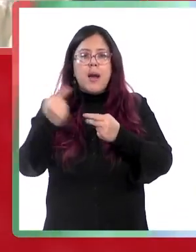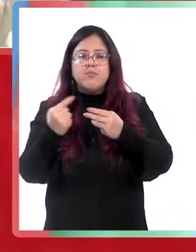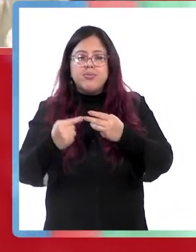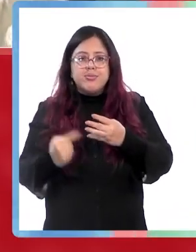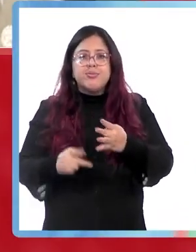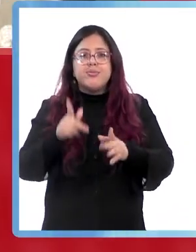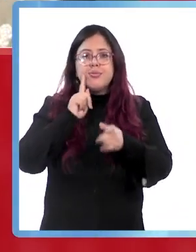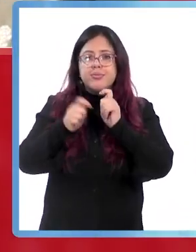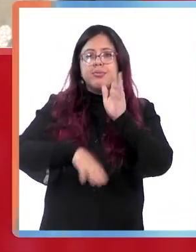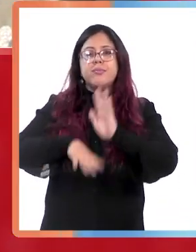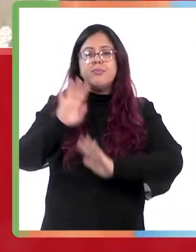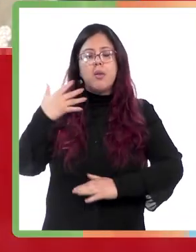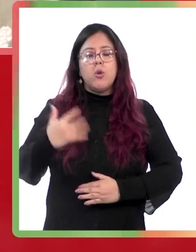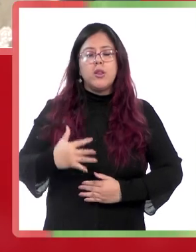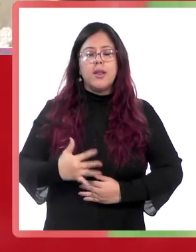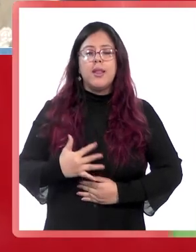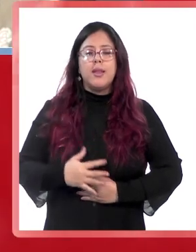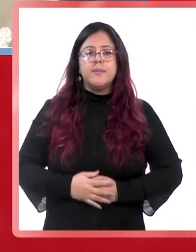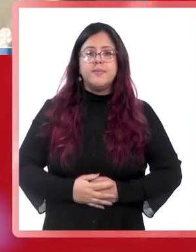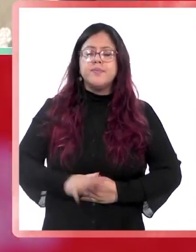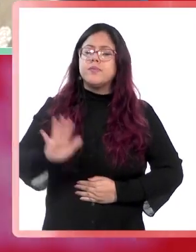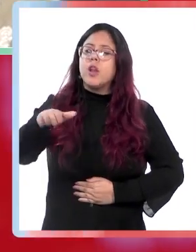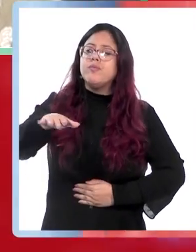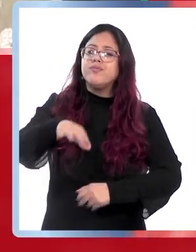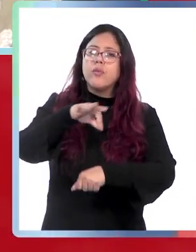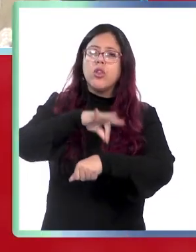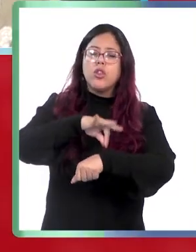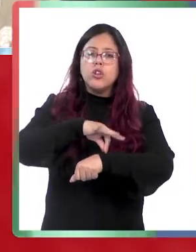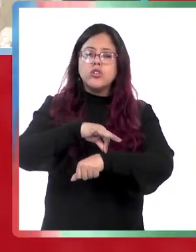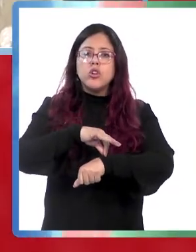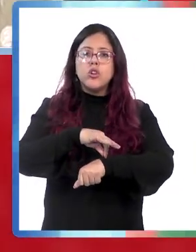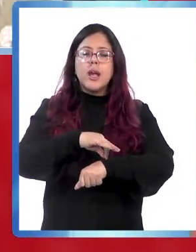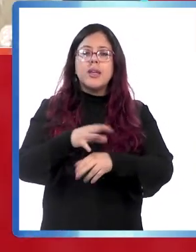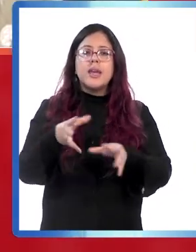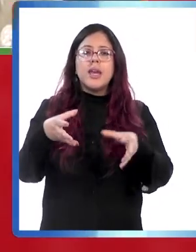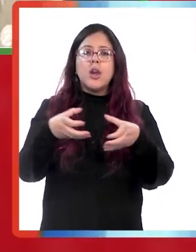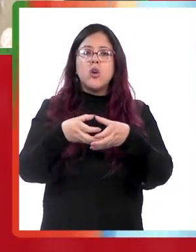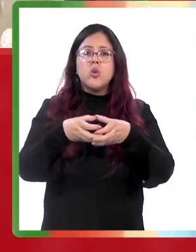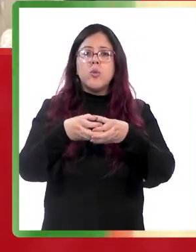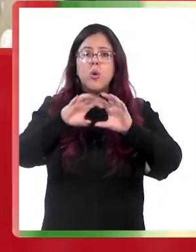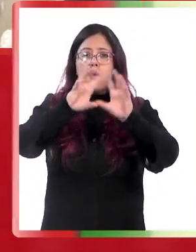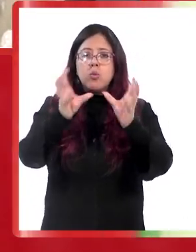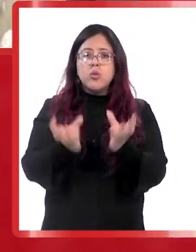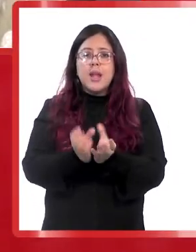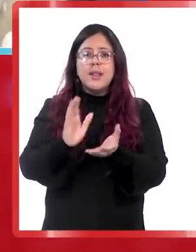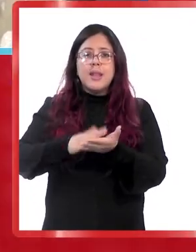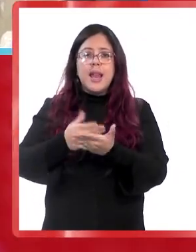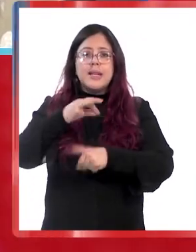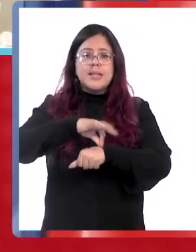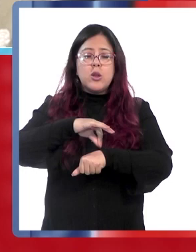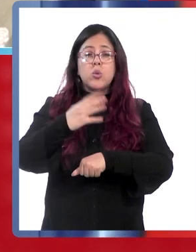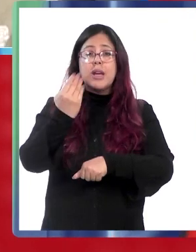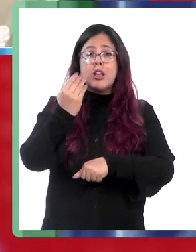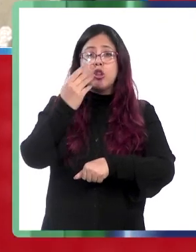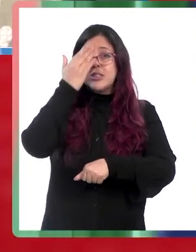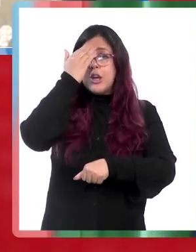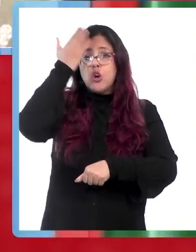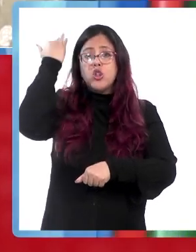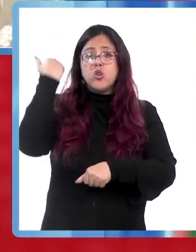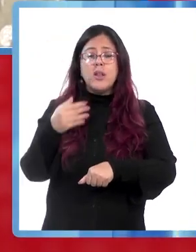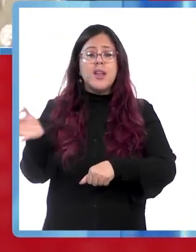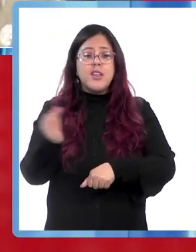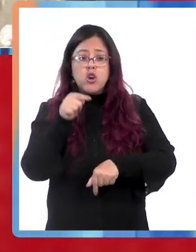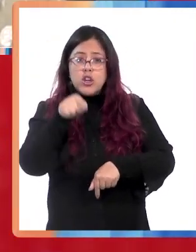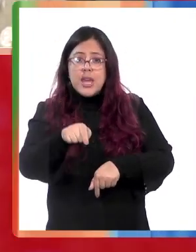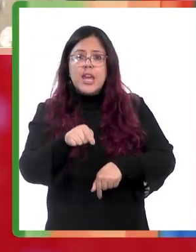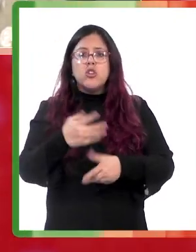como los factores de riesgo más importantes. Doctora, la Organización Mundial de la Salud el pasado 14 de agosto declaró el